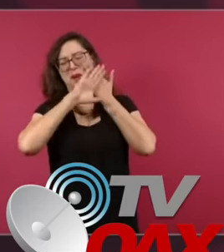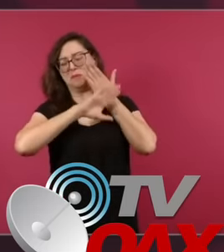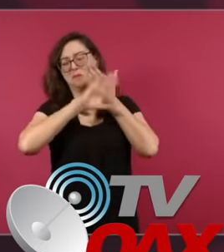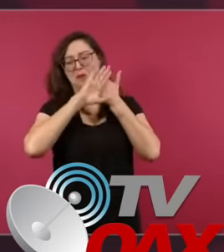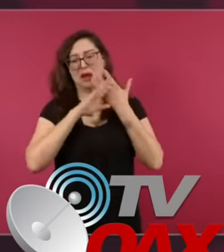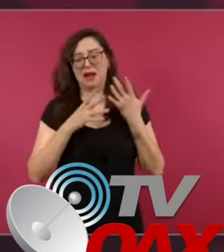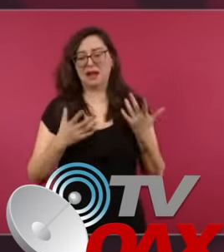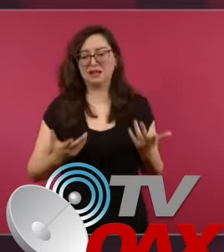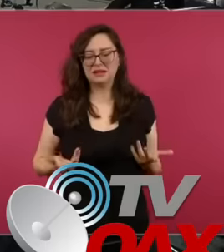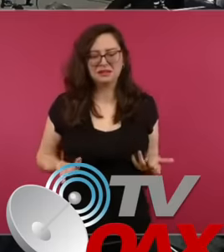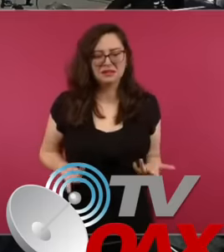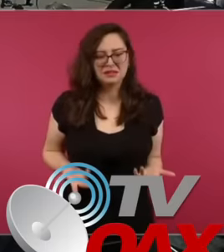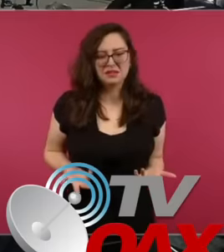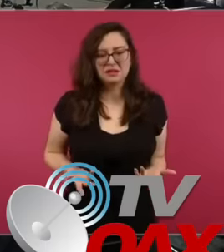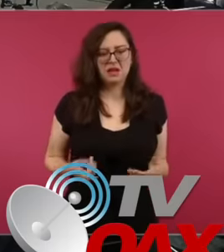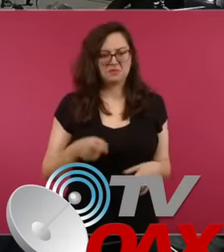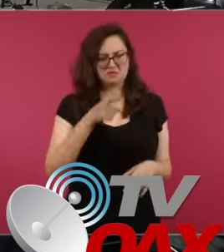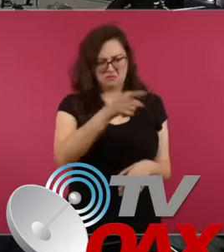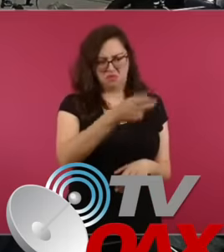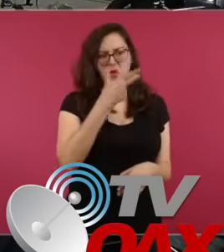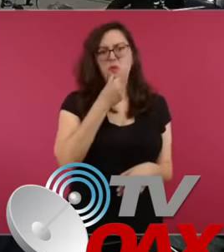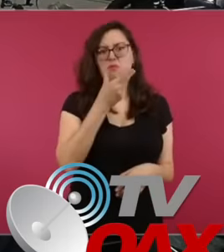San Martín,